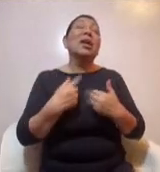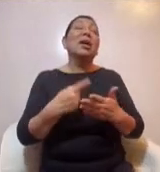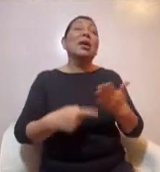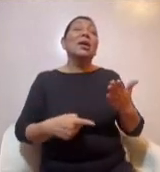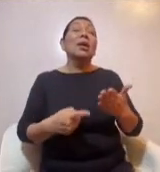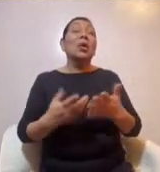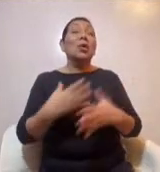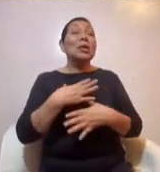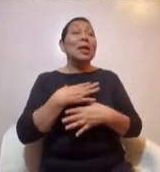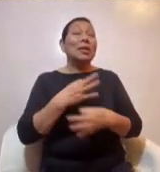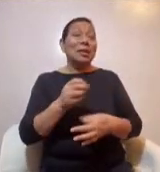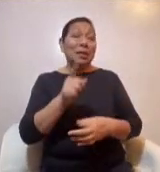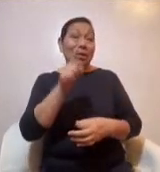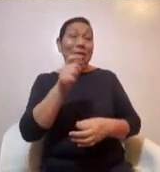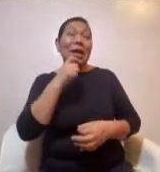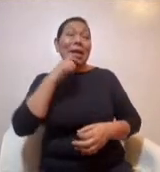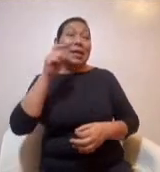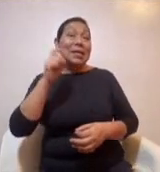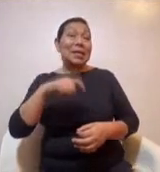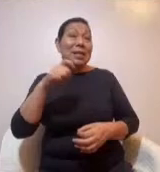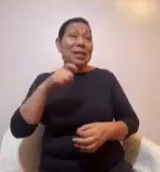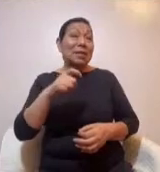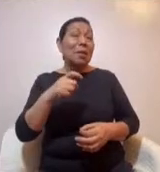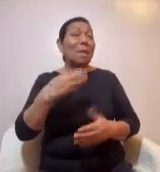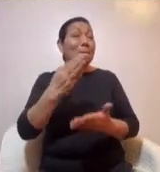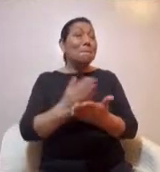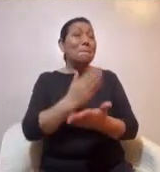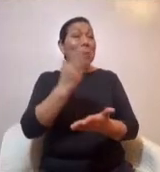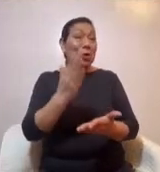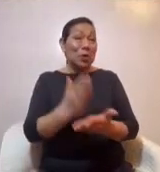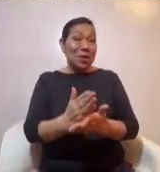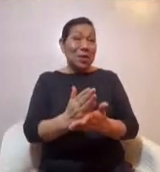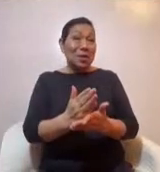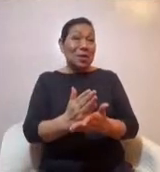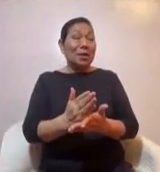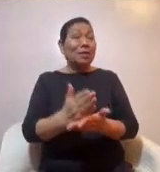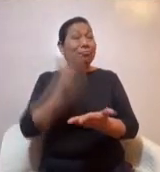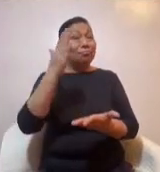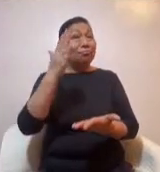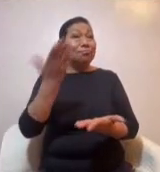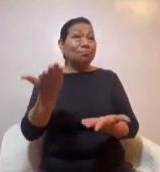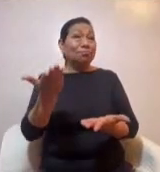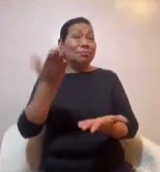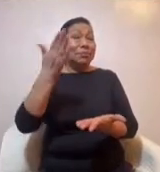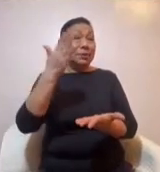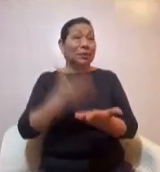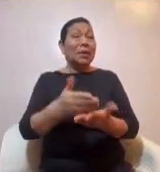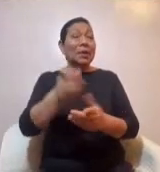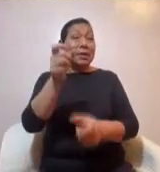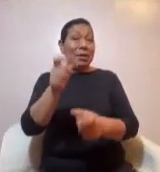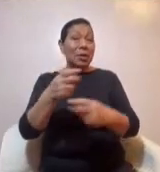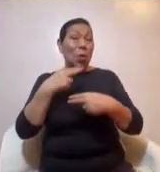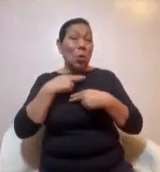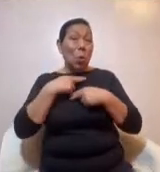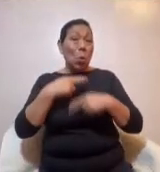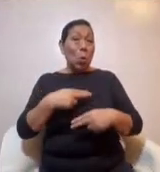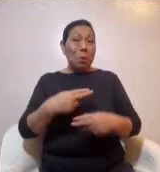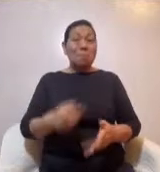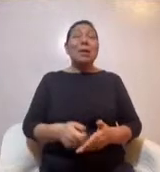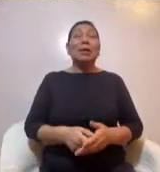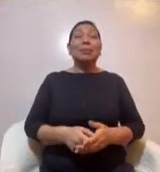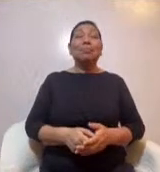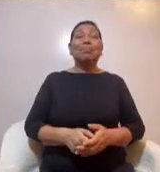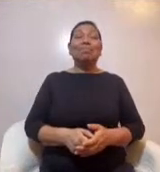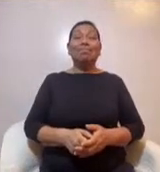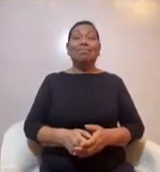porque tienen en cuenta los intereses, las necesidades y los problemas de la mitad de la humanidad, esto es,